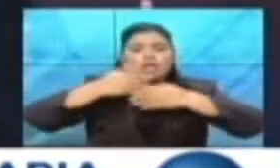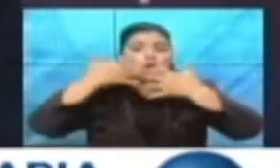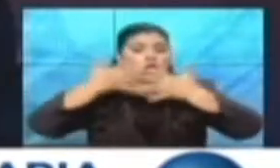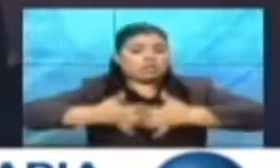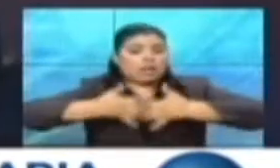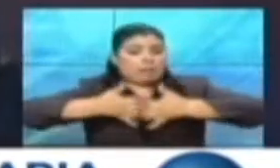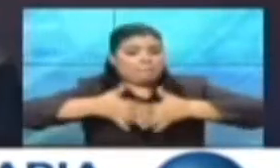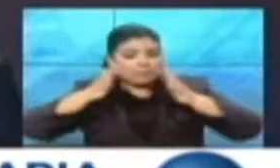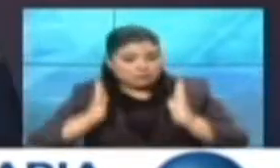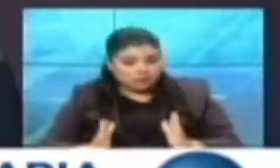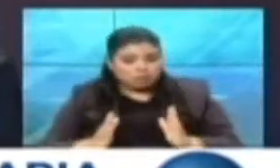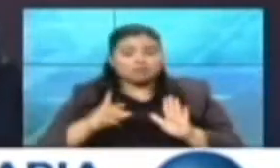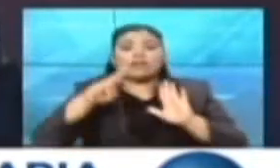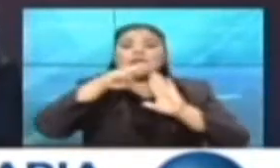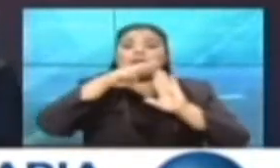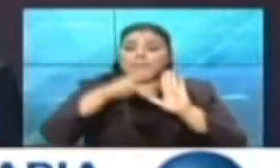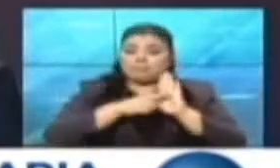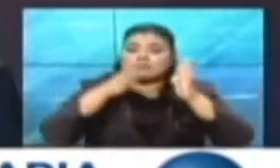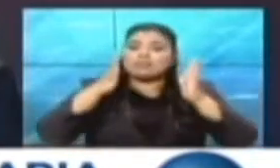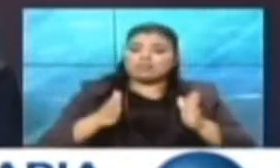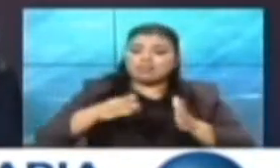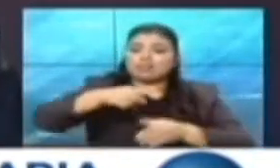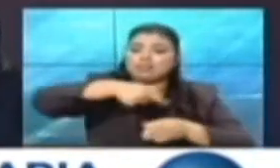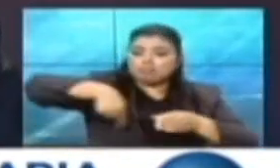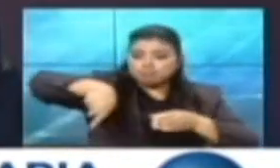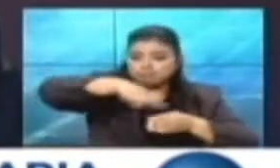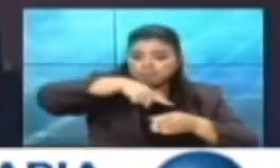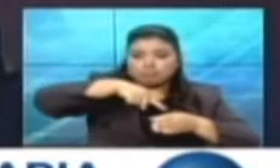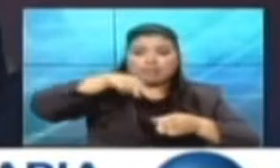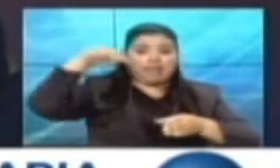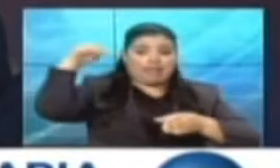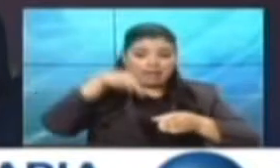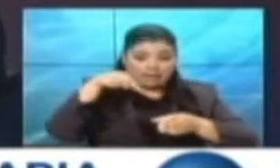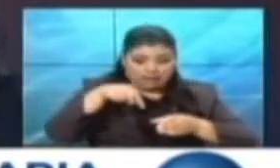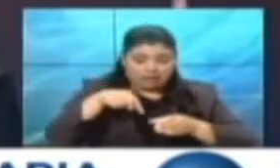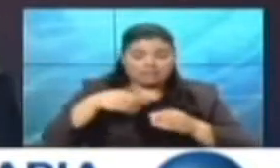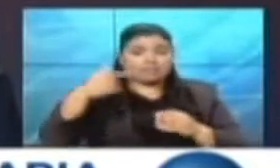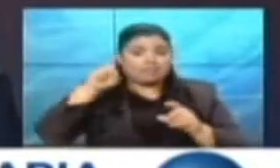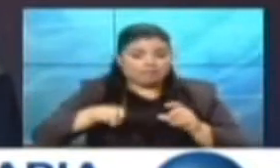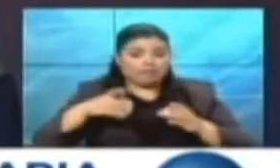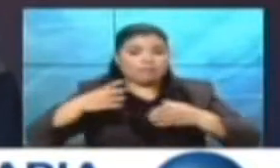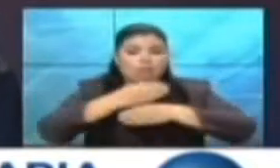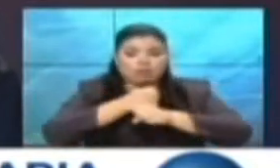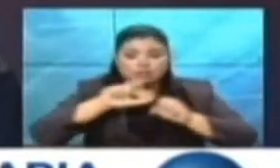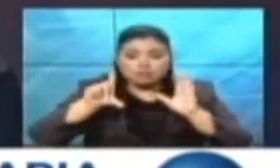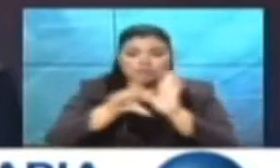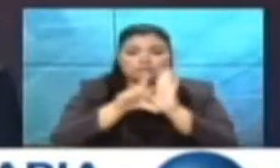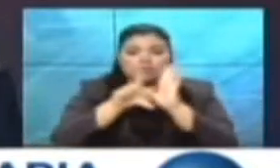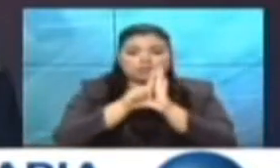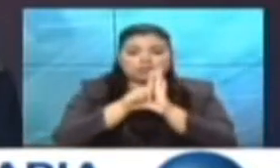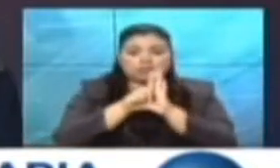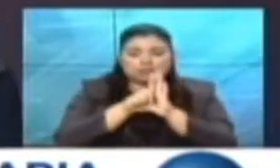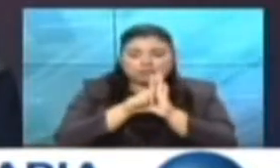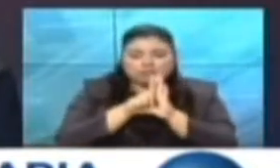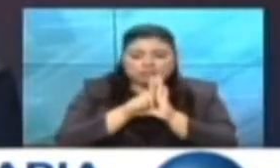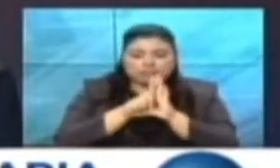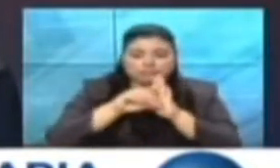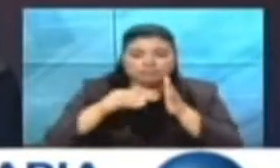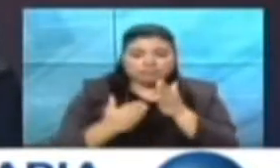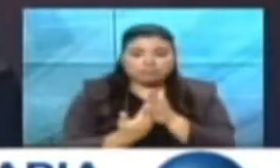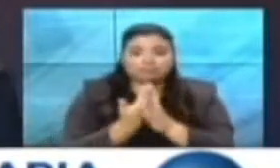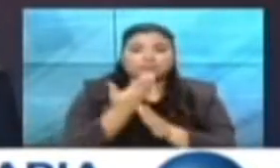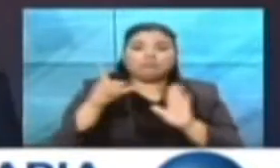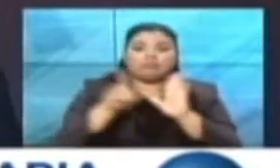serán representantes de la misma allí hay que legislar nuevas medidas concretas el